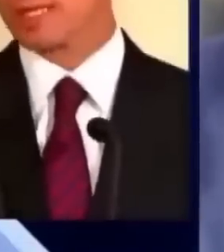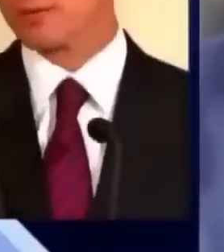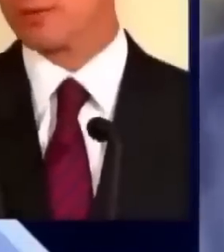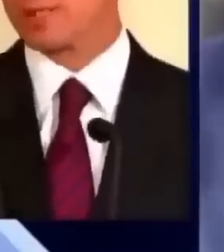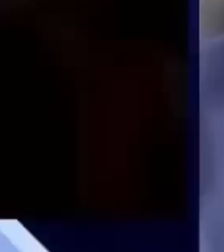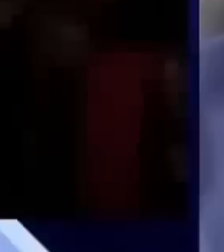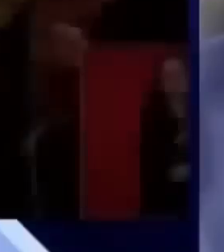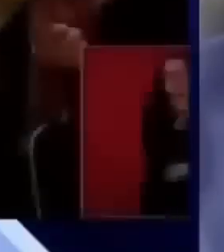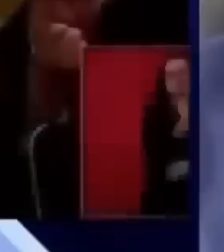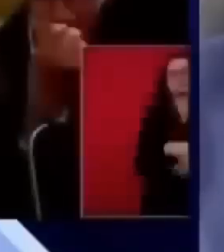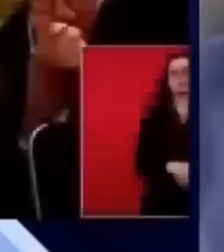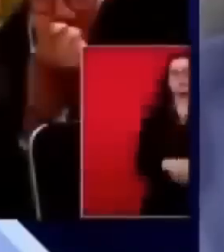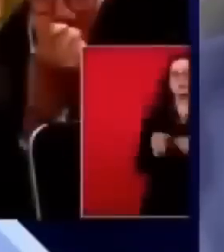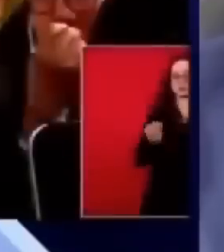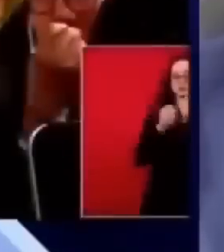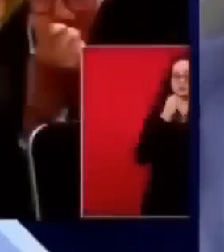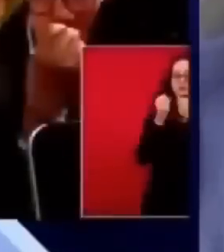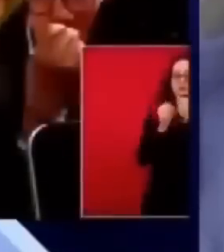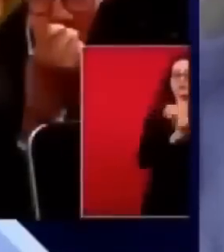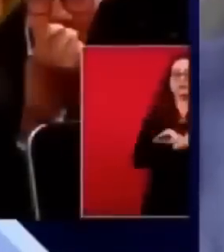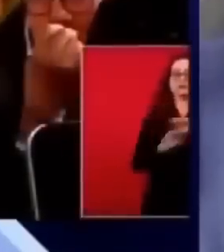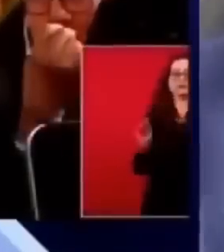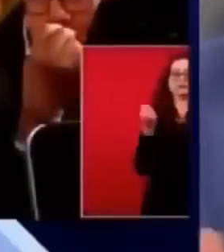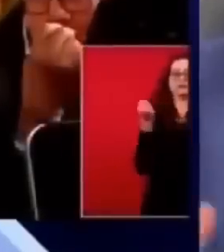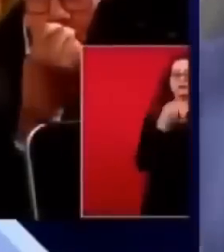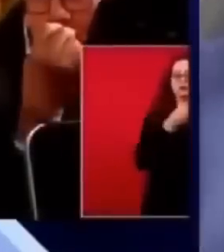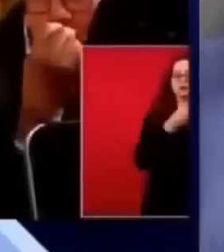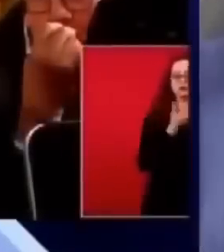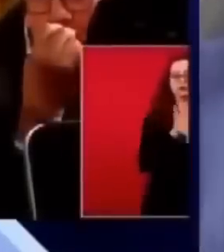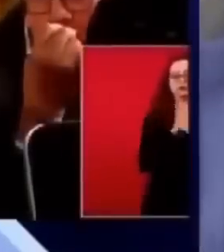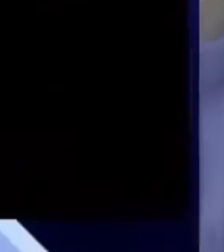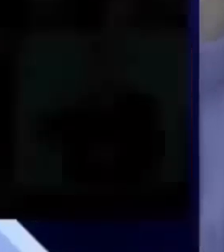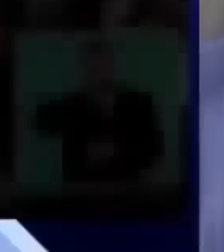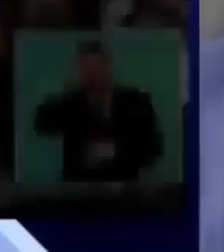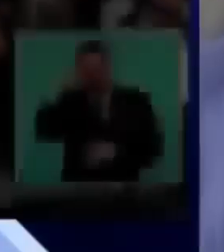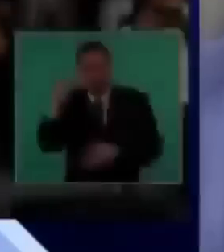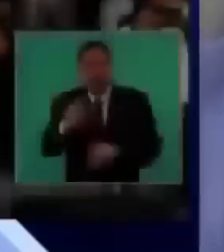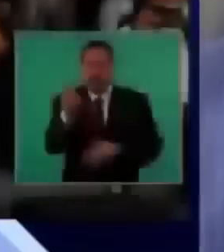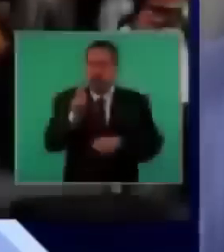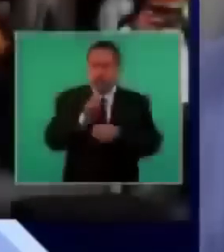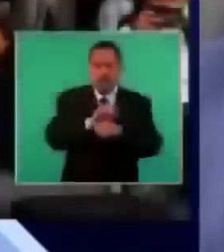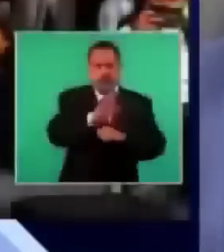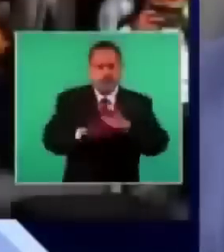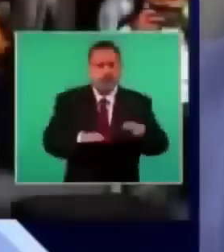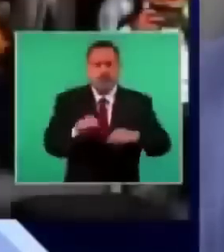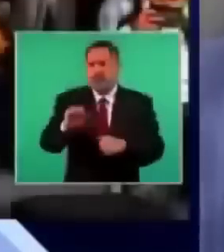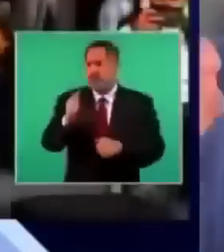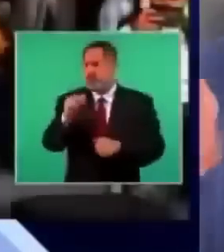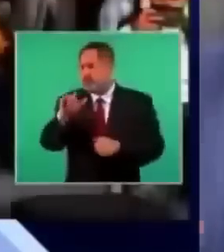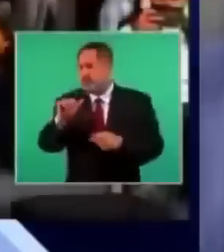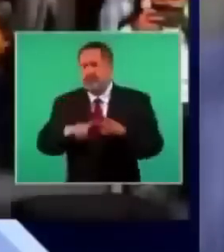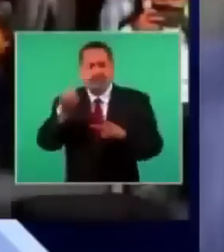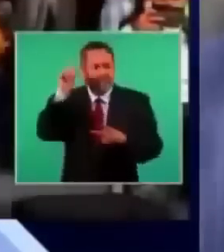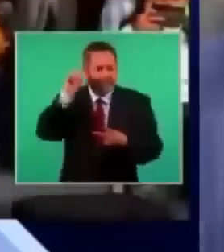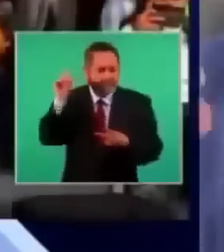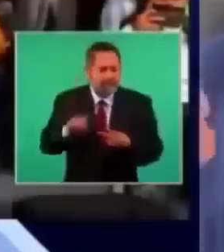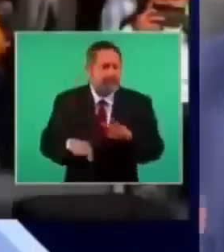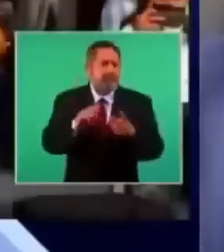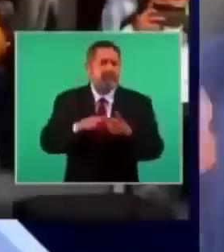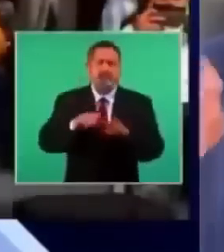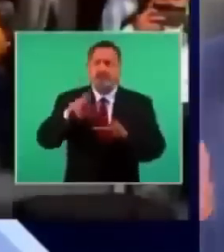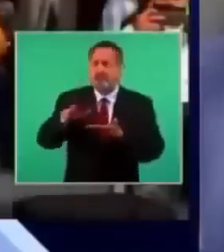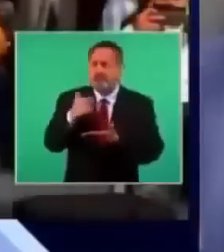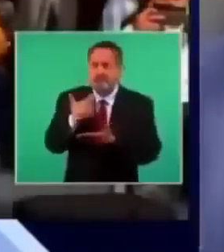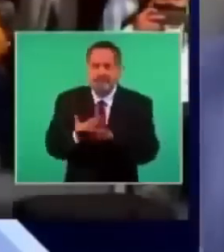sus 5 minutos de fama. No dicen nada, no investigan nada, únicamente van ahí para confrontar,